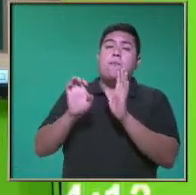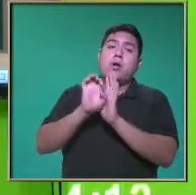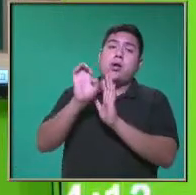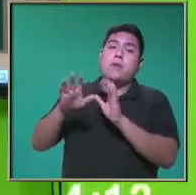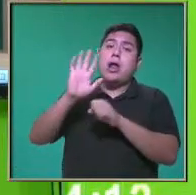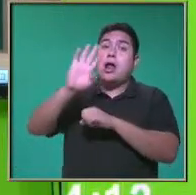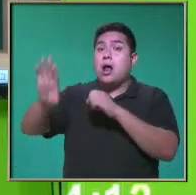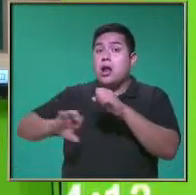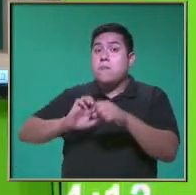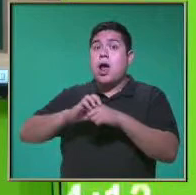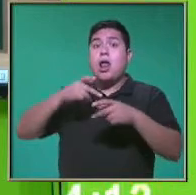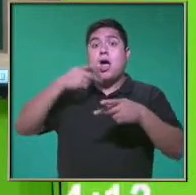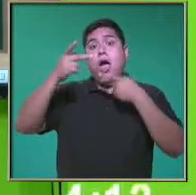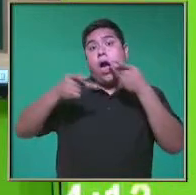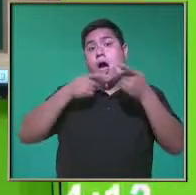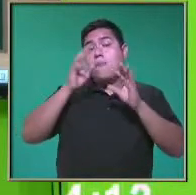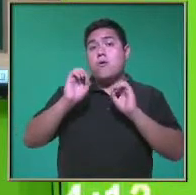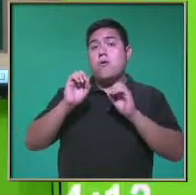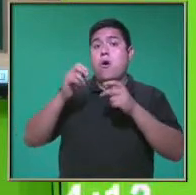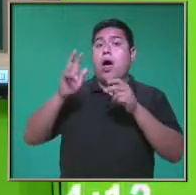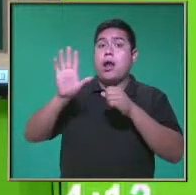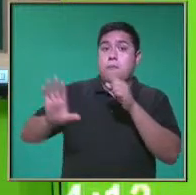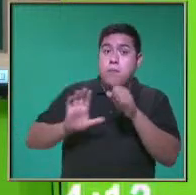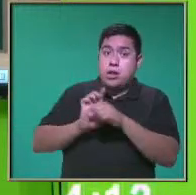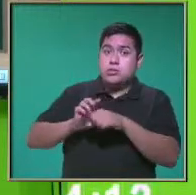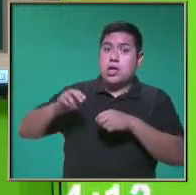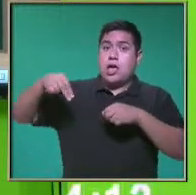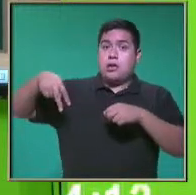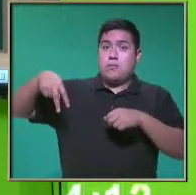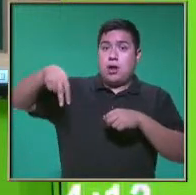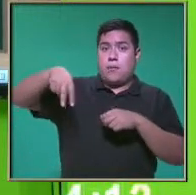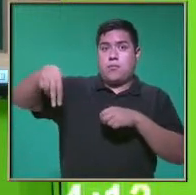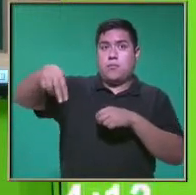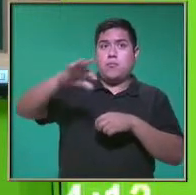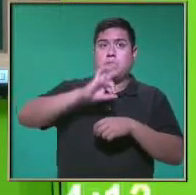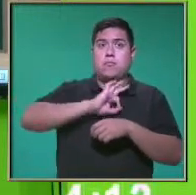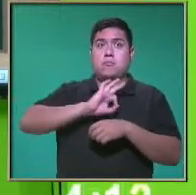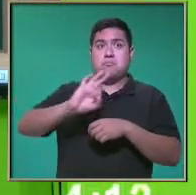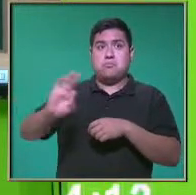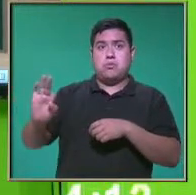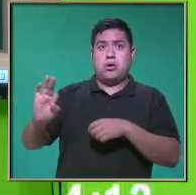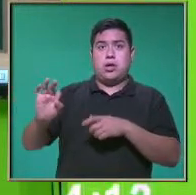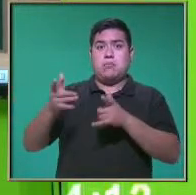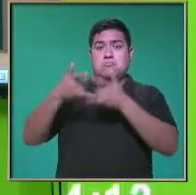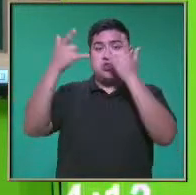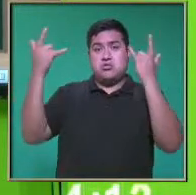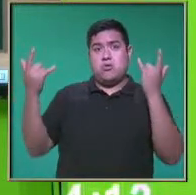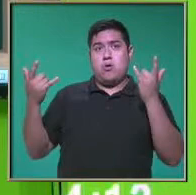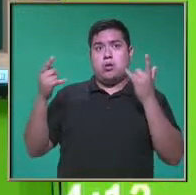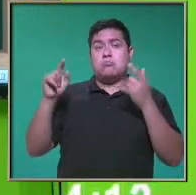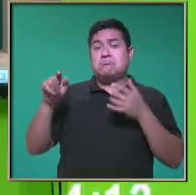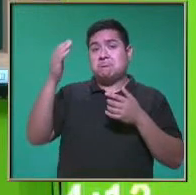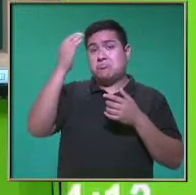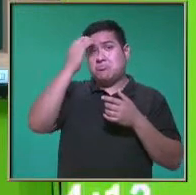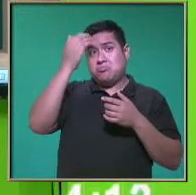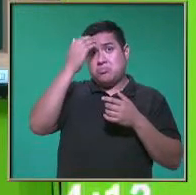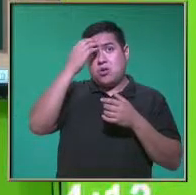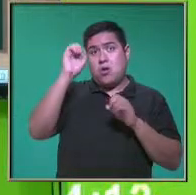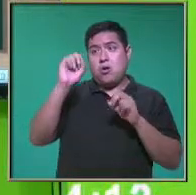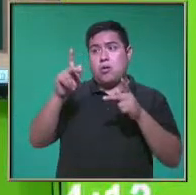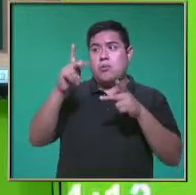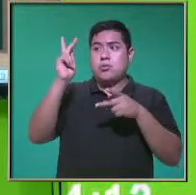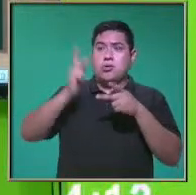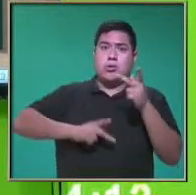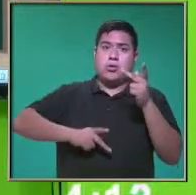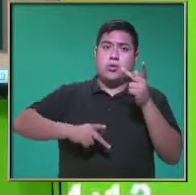ejemplo, animales que hablan, ¿ok? Now, did you identify one? ¿Ya identificaste alguno? ¿Ok? Vamos a ir a un